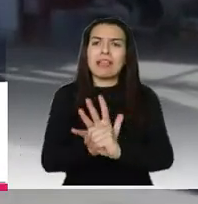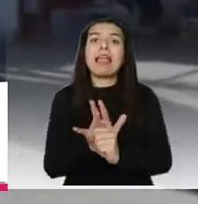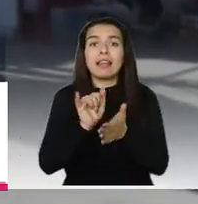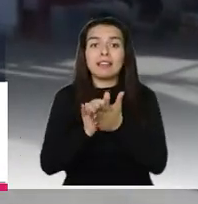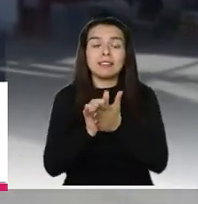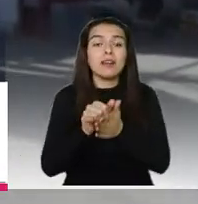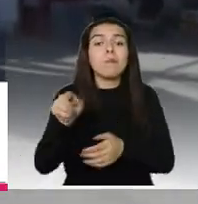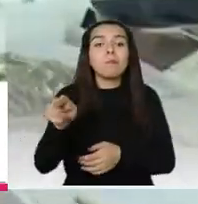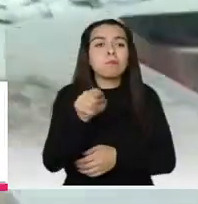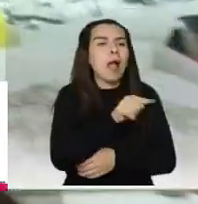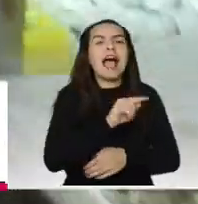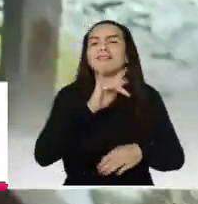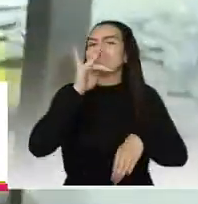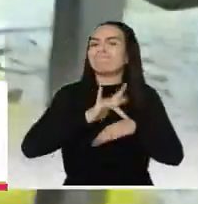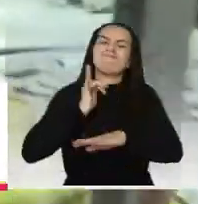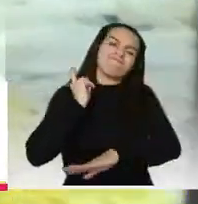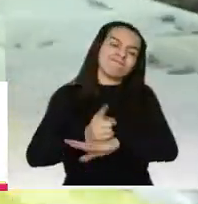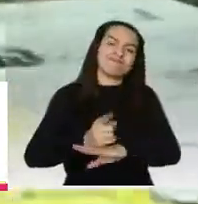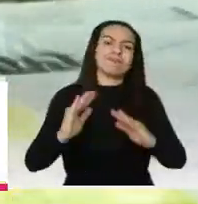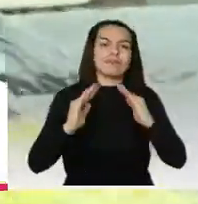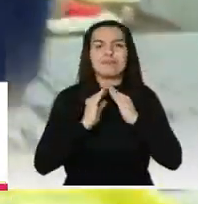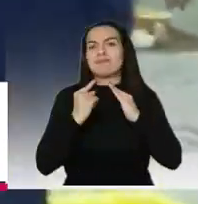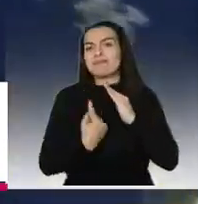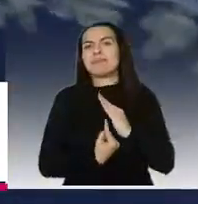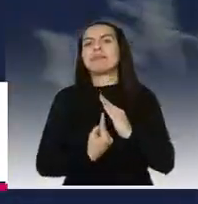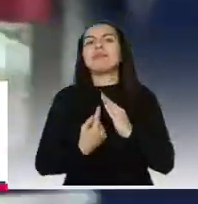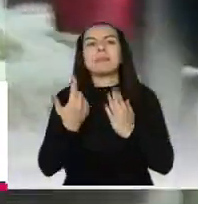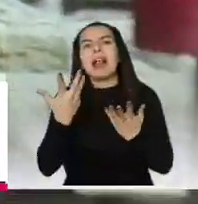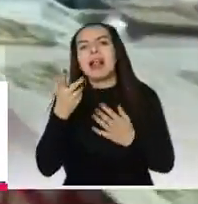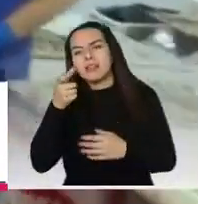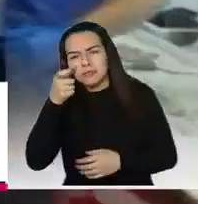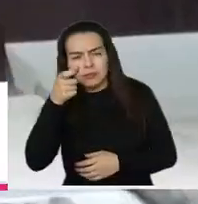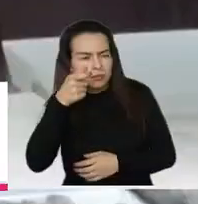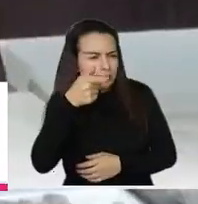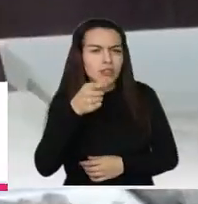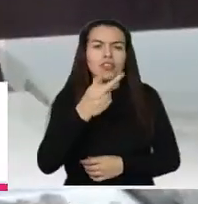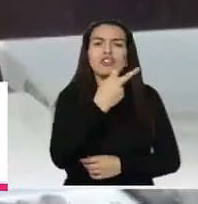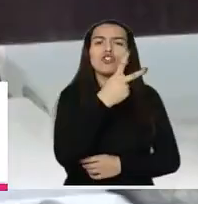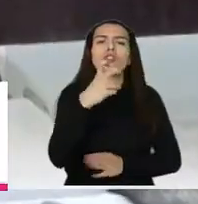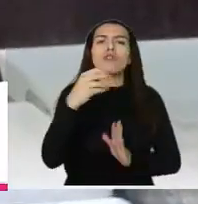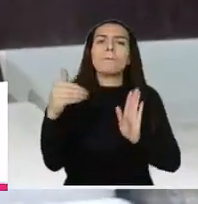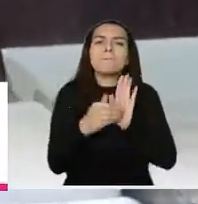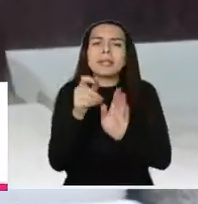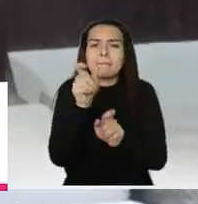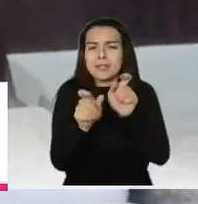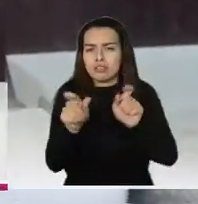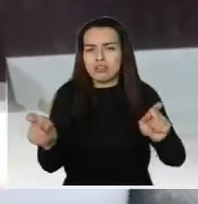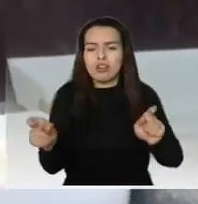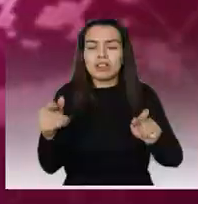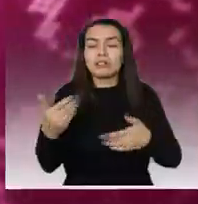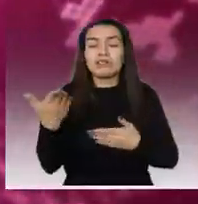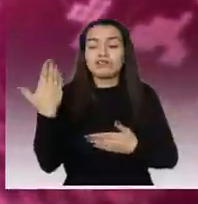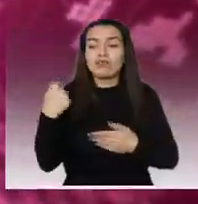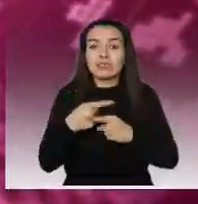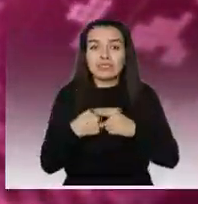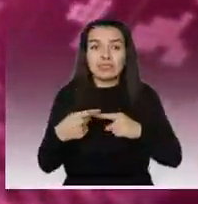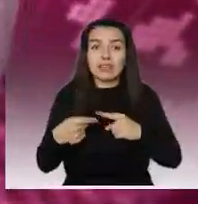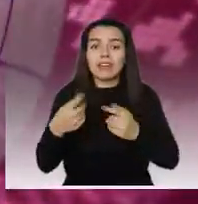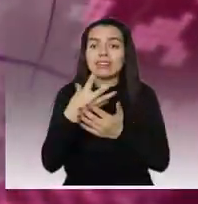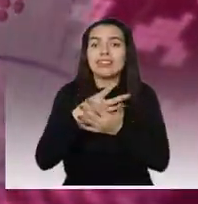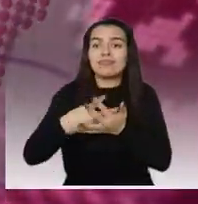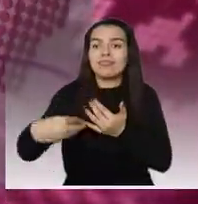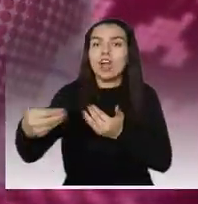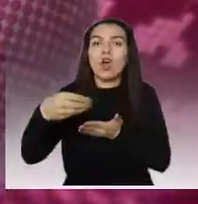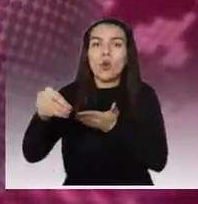estricto, mientras se hace el rastreo a casi 200.000 personas que fueron en las últimas semanas a comprar alimentos en esa zona.